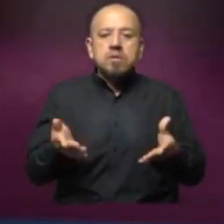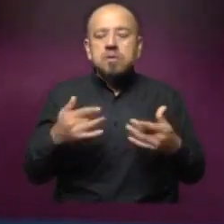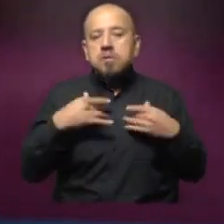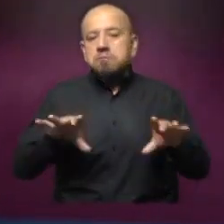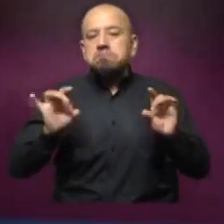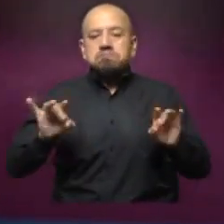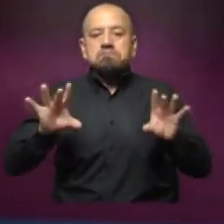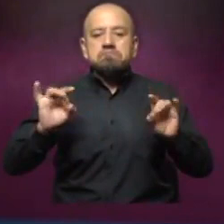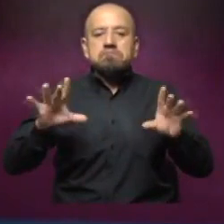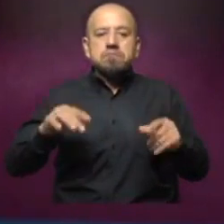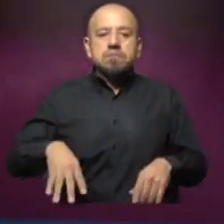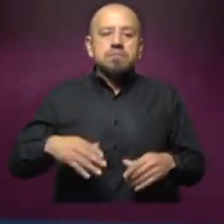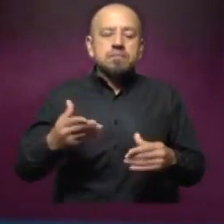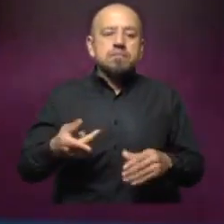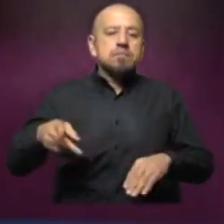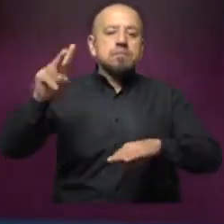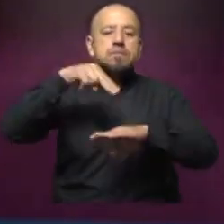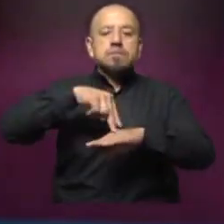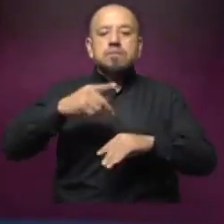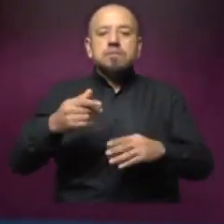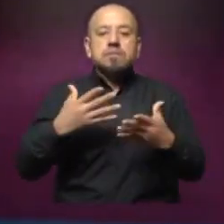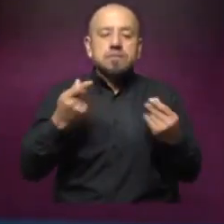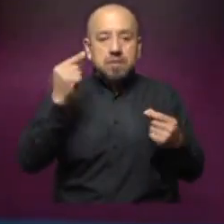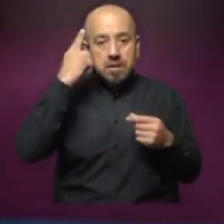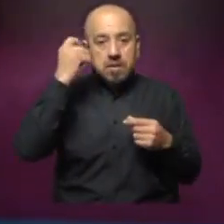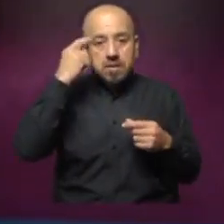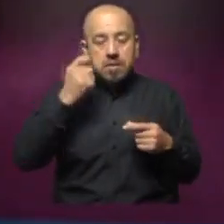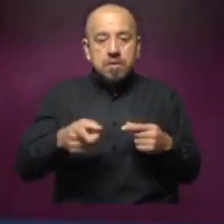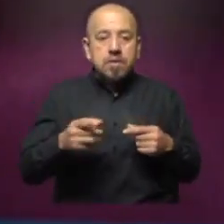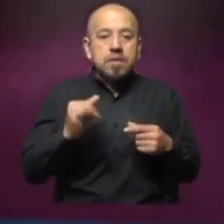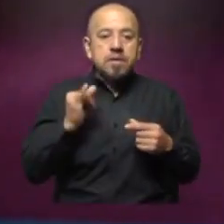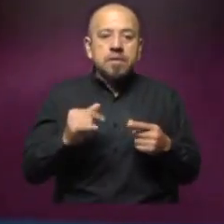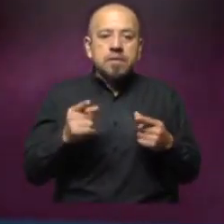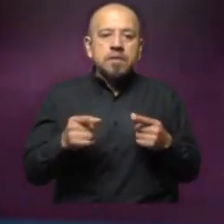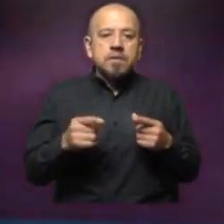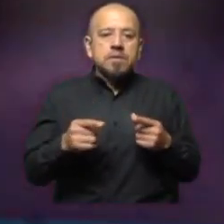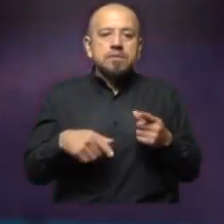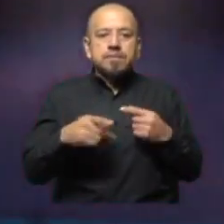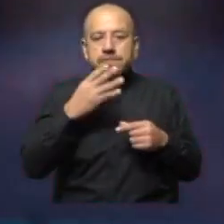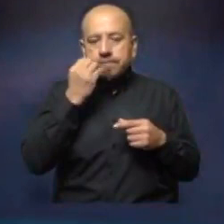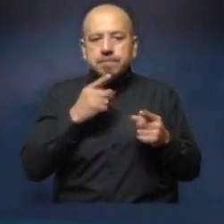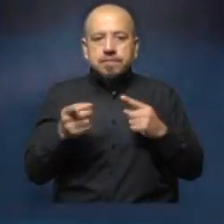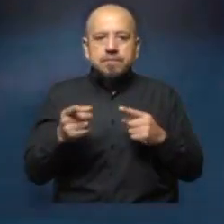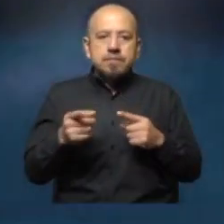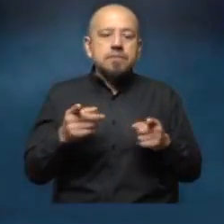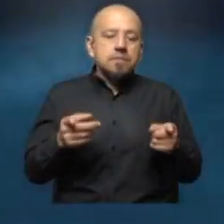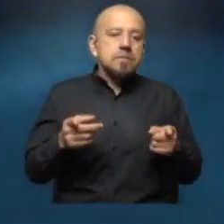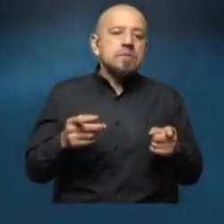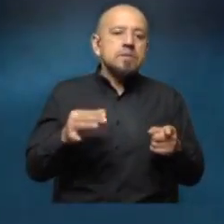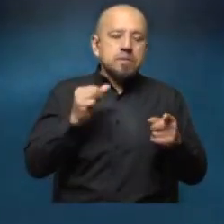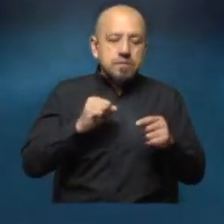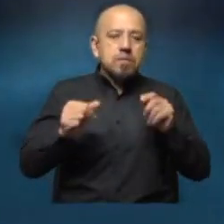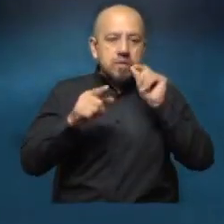el subir a un escenario y vivir esa experiencia después sí bueno puede ir como mejorando en algo diciendo mira puedo